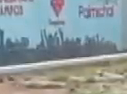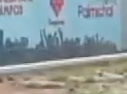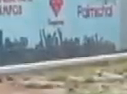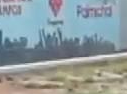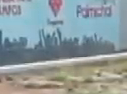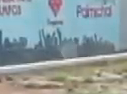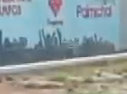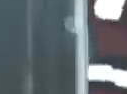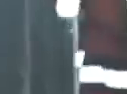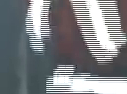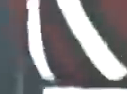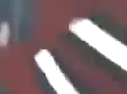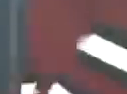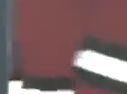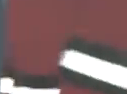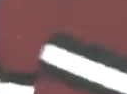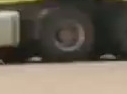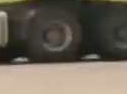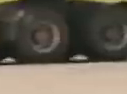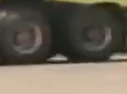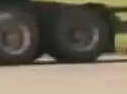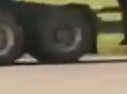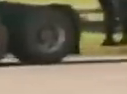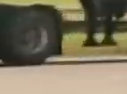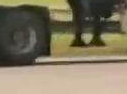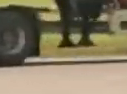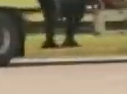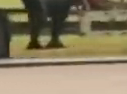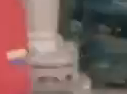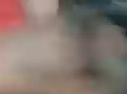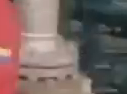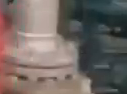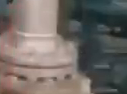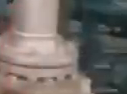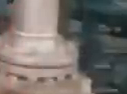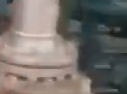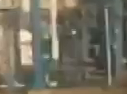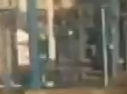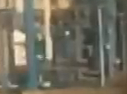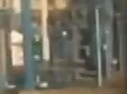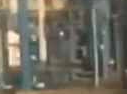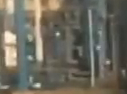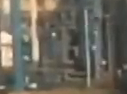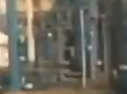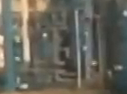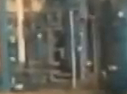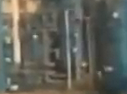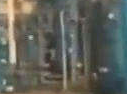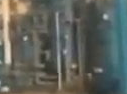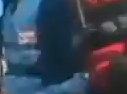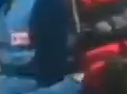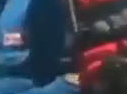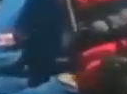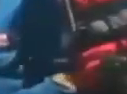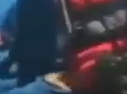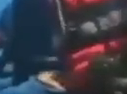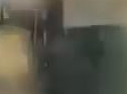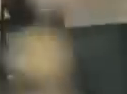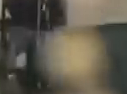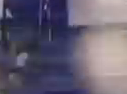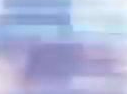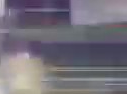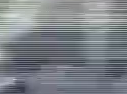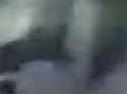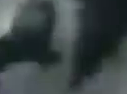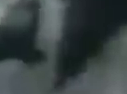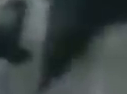Chávez. Y los primeros que se le plantaron de frente fue la clase obrera de PDVSA. Después le tocó enfrentar a la clase obrera de PDVSA,